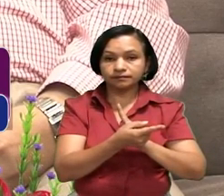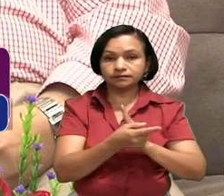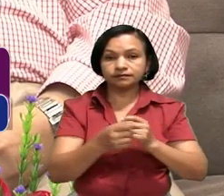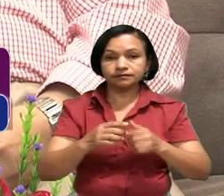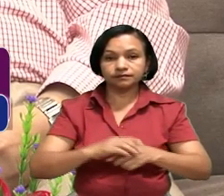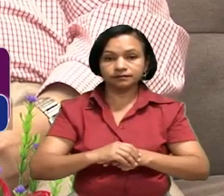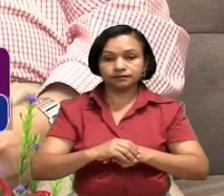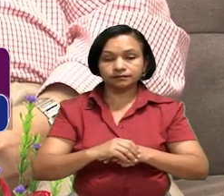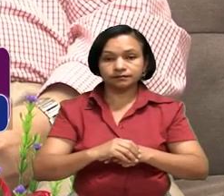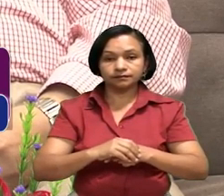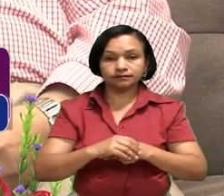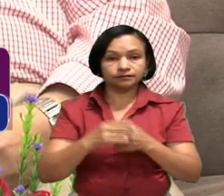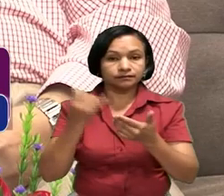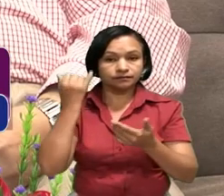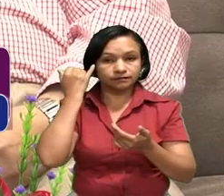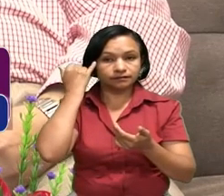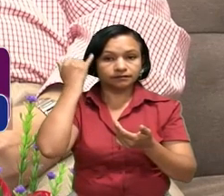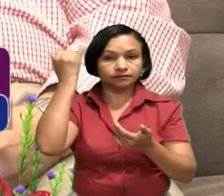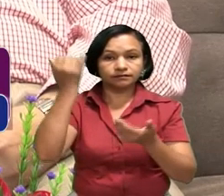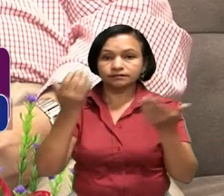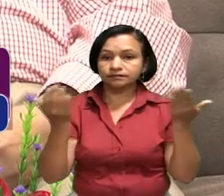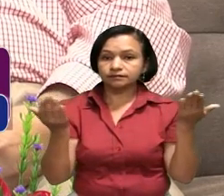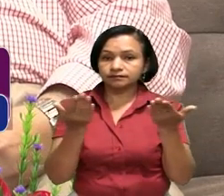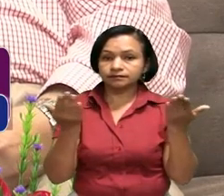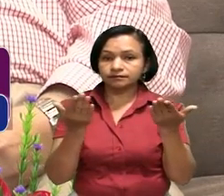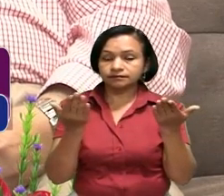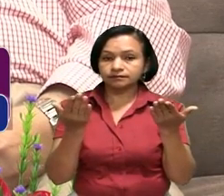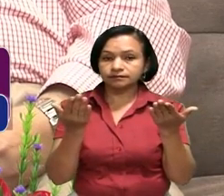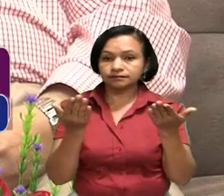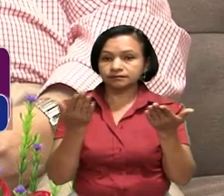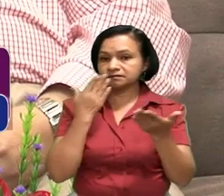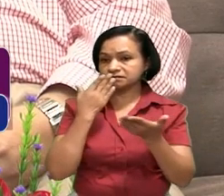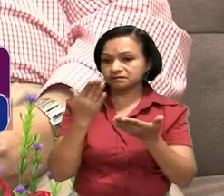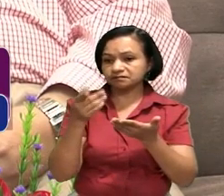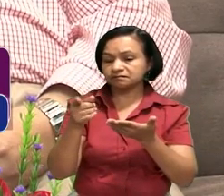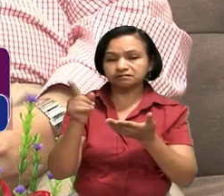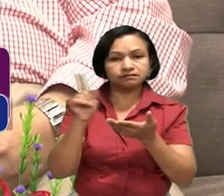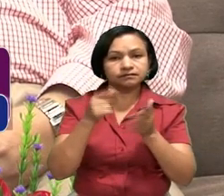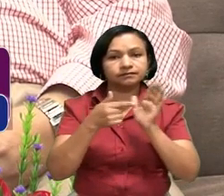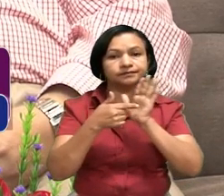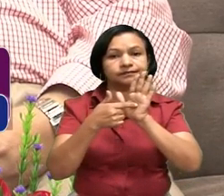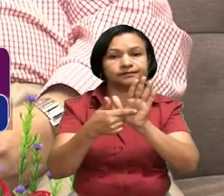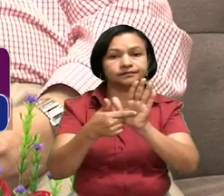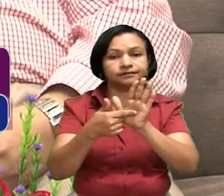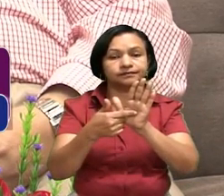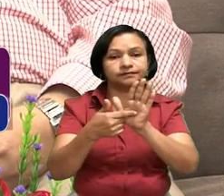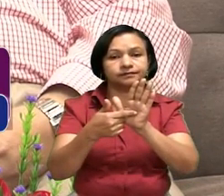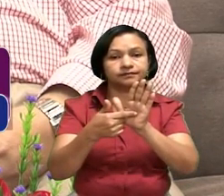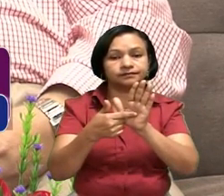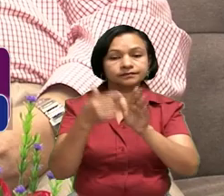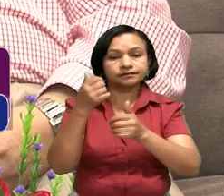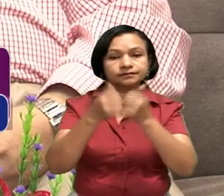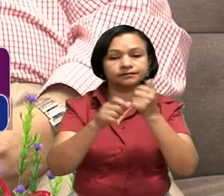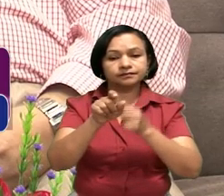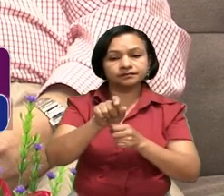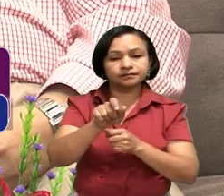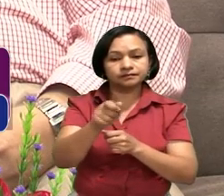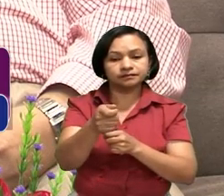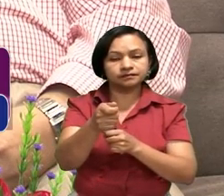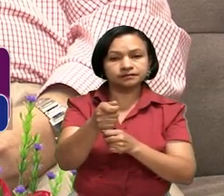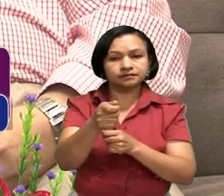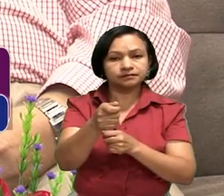de propuestas que a veces ya no son tan vigentes por ejemplo el problema de la radio